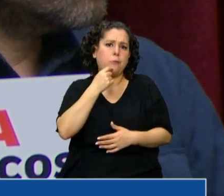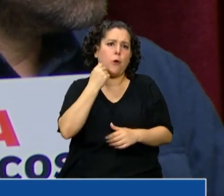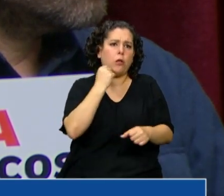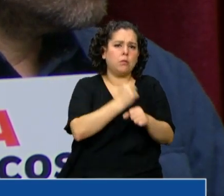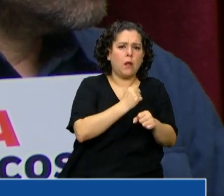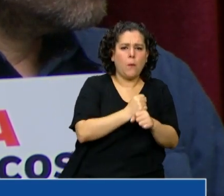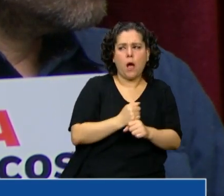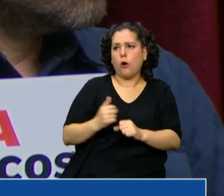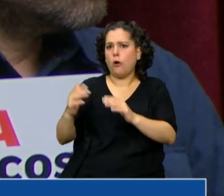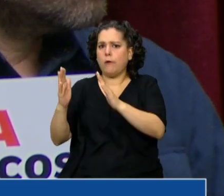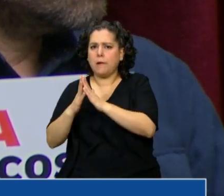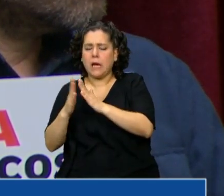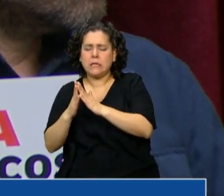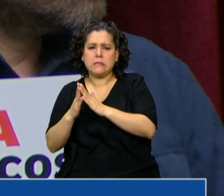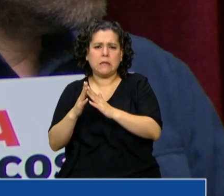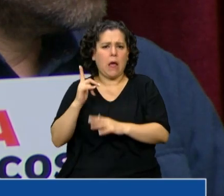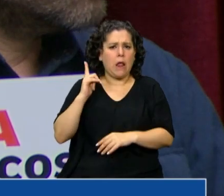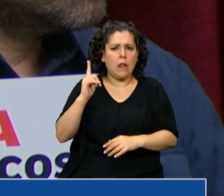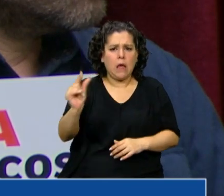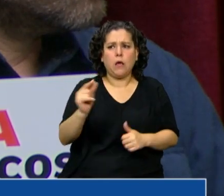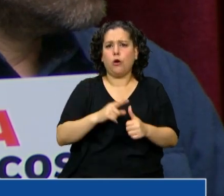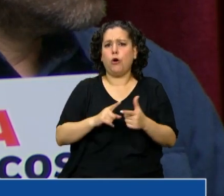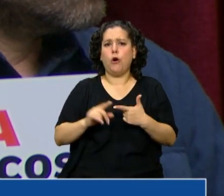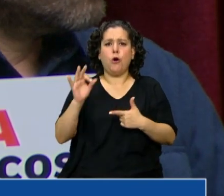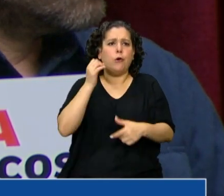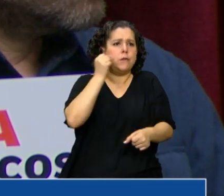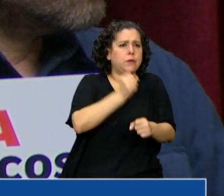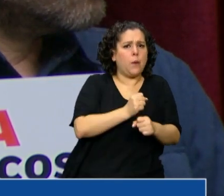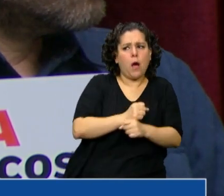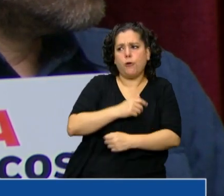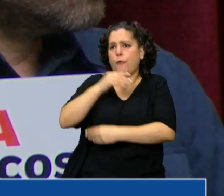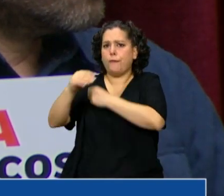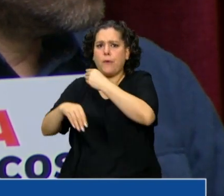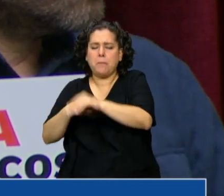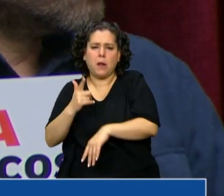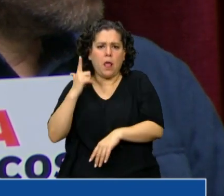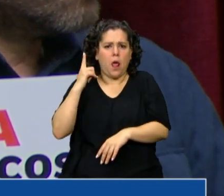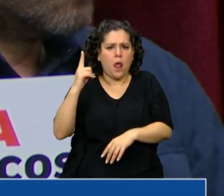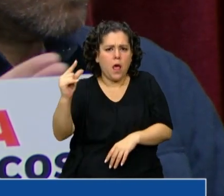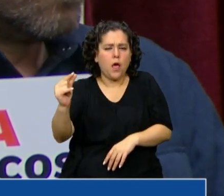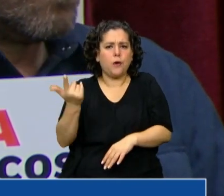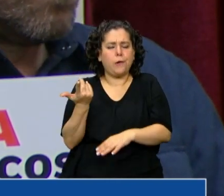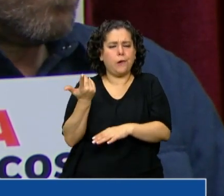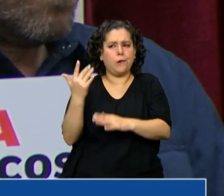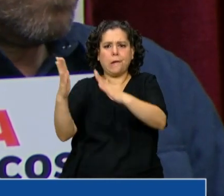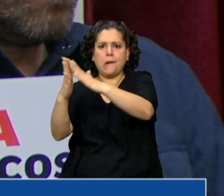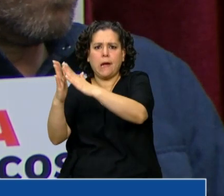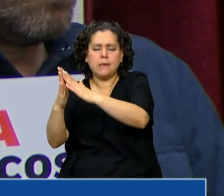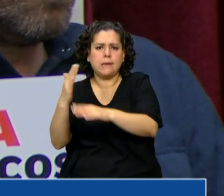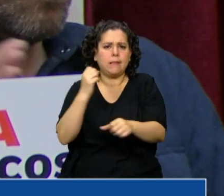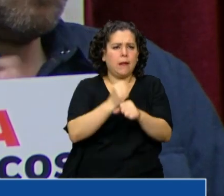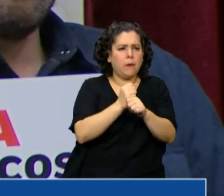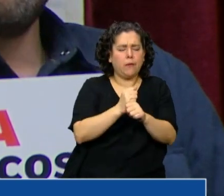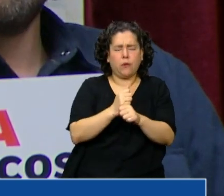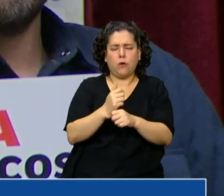trabajo, alejándose de la familia, del entorno, en función de poder llegar siquiera a